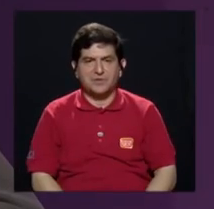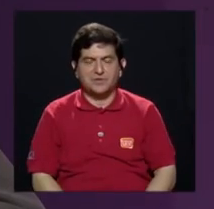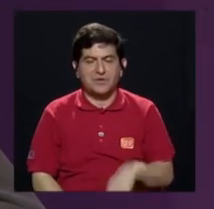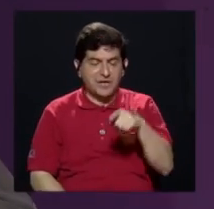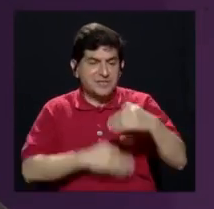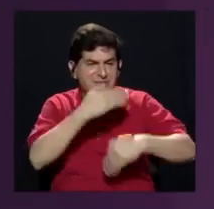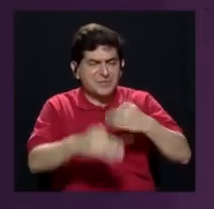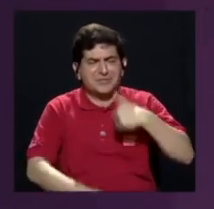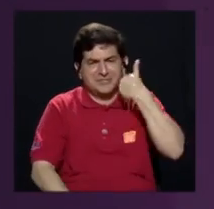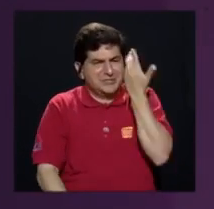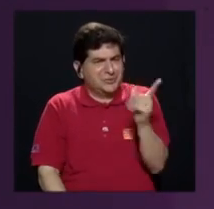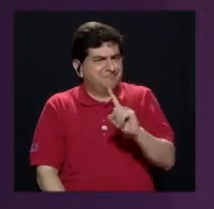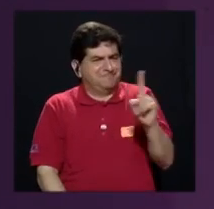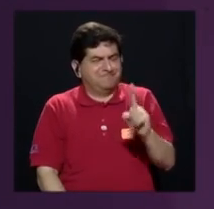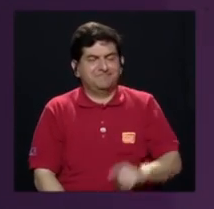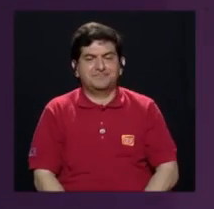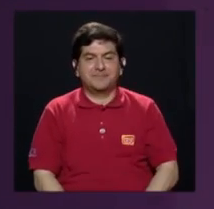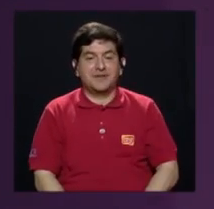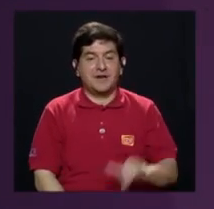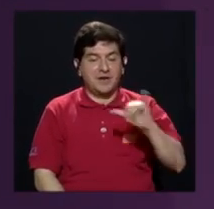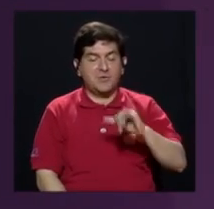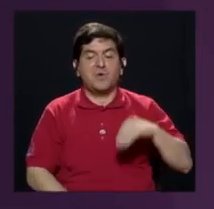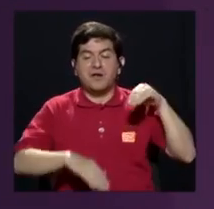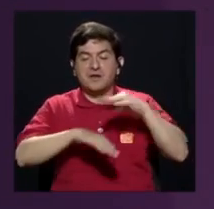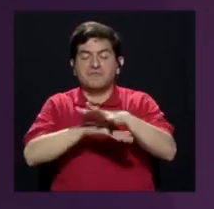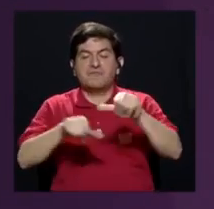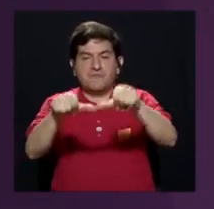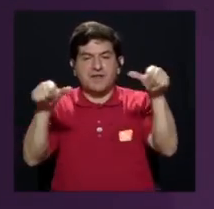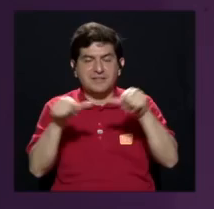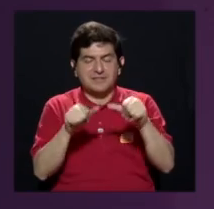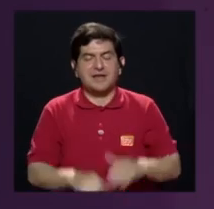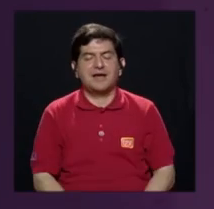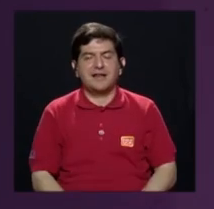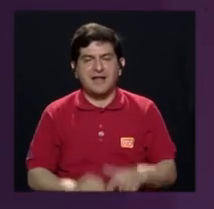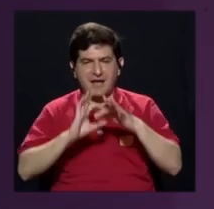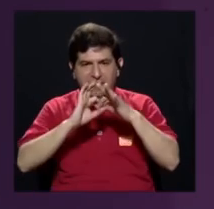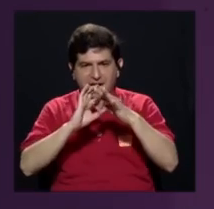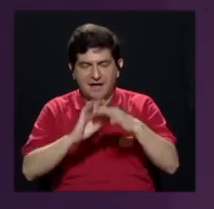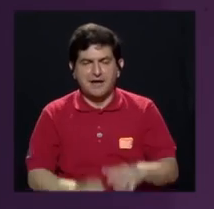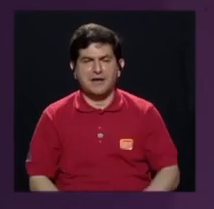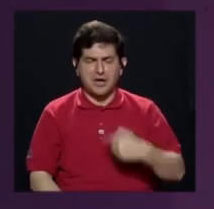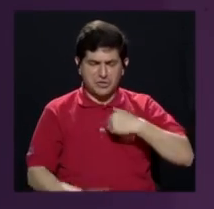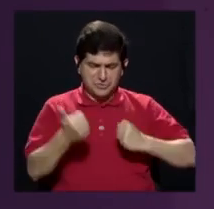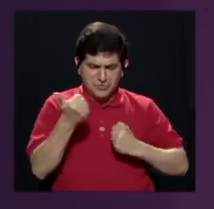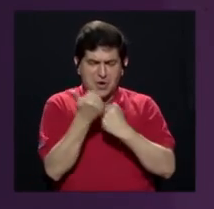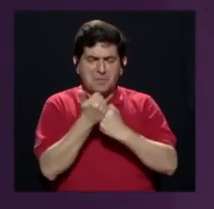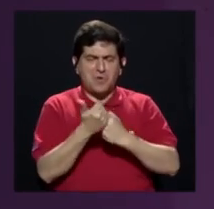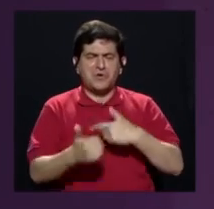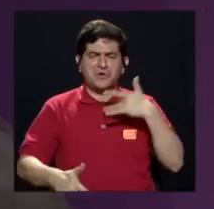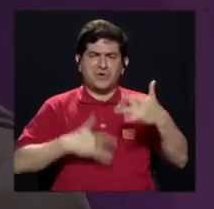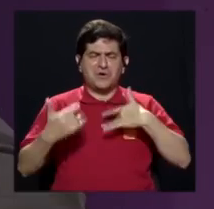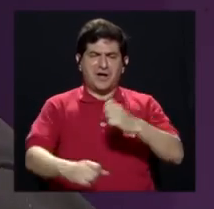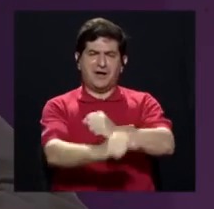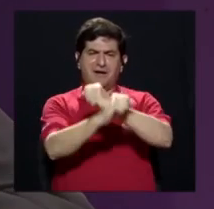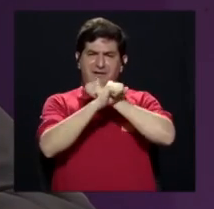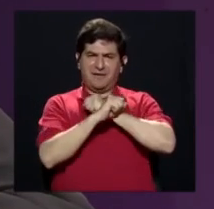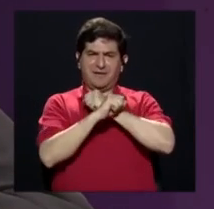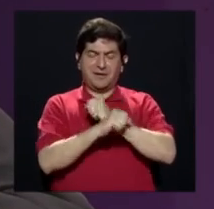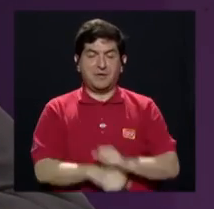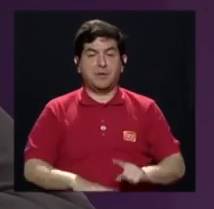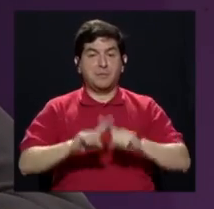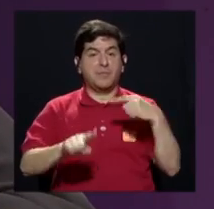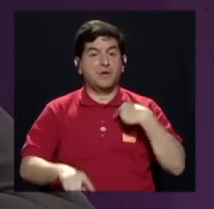tan fácil y eso repercute en el área sexual sentirme muy apoyada me da mucha certeza mucha seguridad sentirme